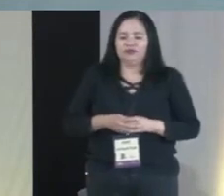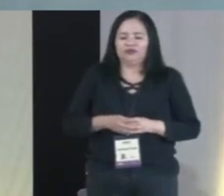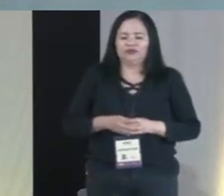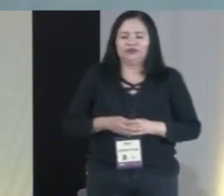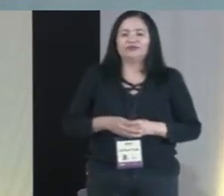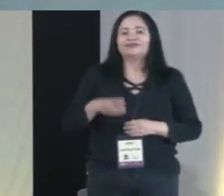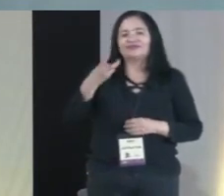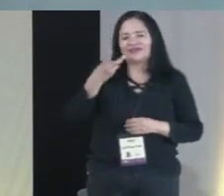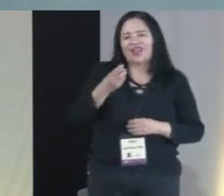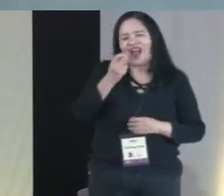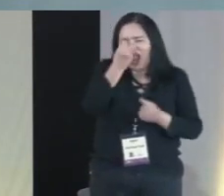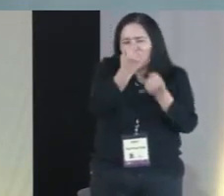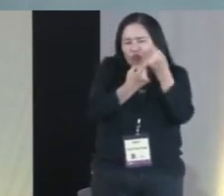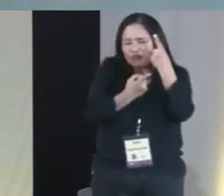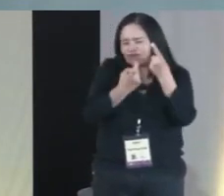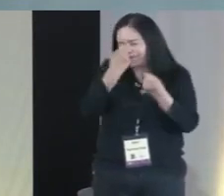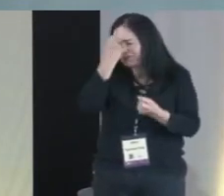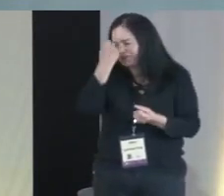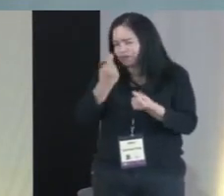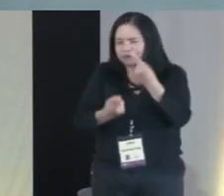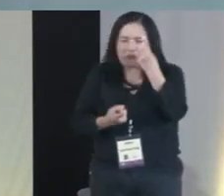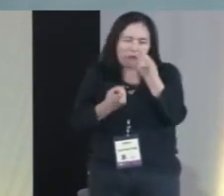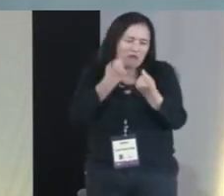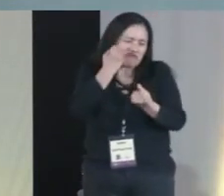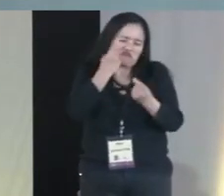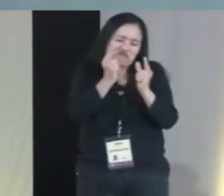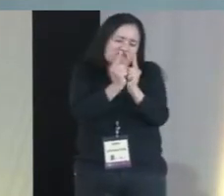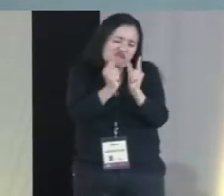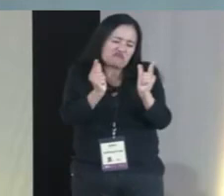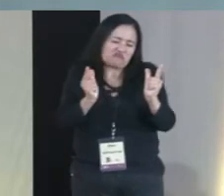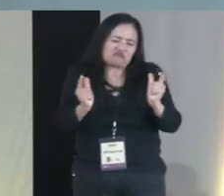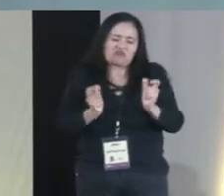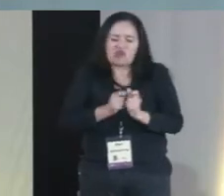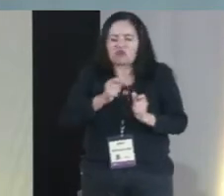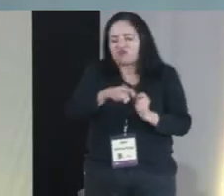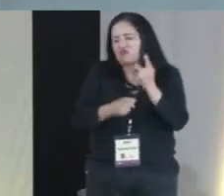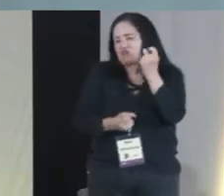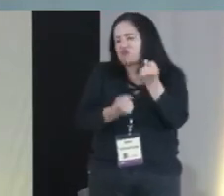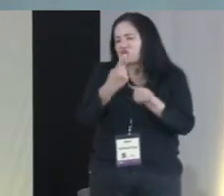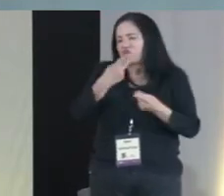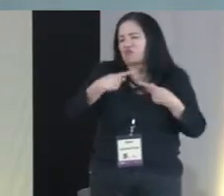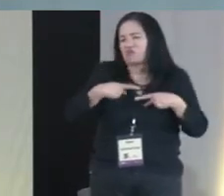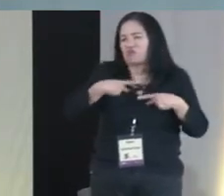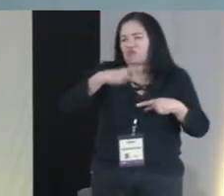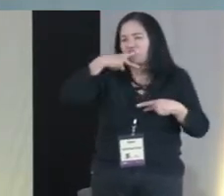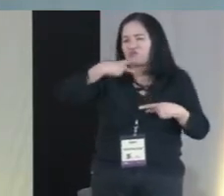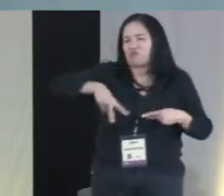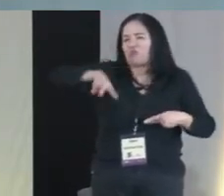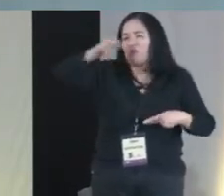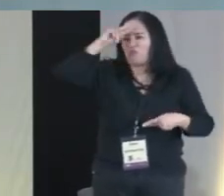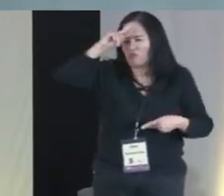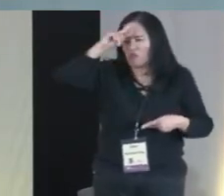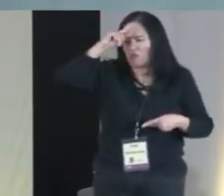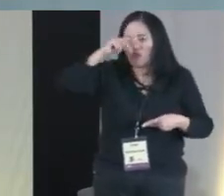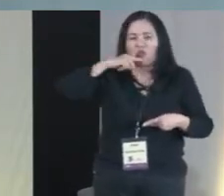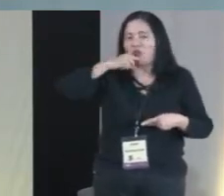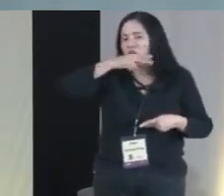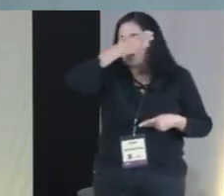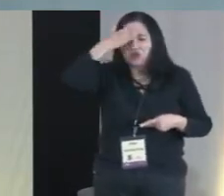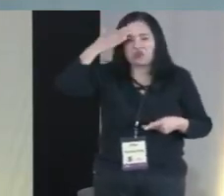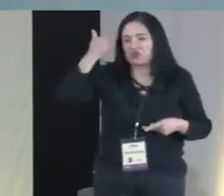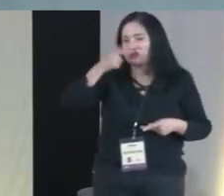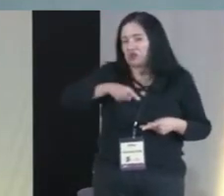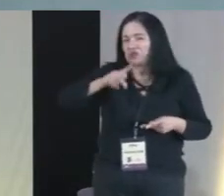Entonces hay esa minoría nacional oligárquica, ignorante, inculta, digan lo que digan, porque no conoce